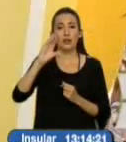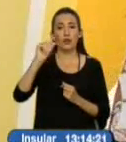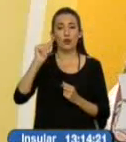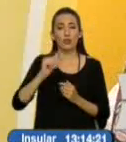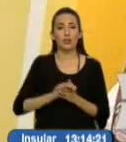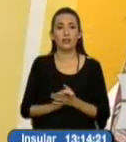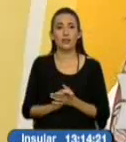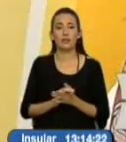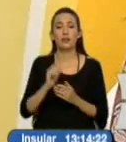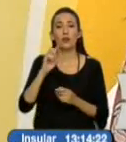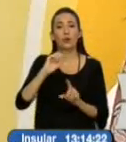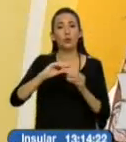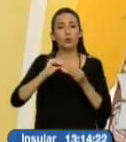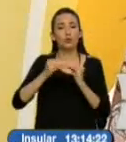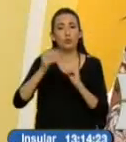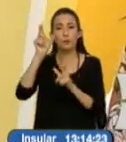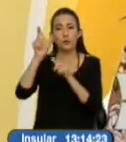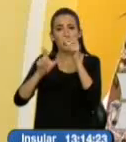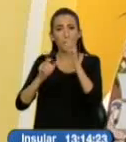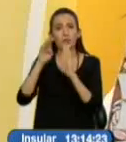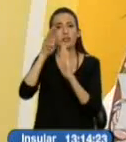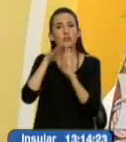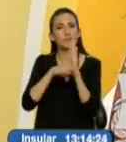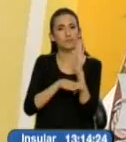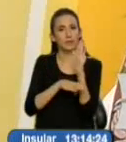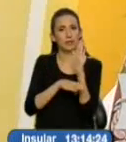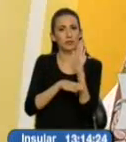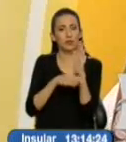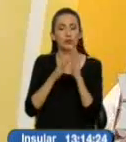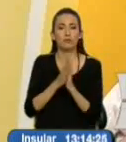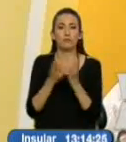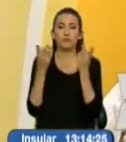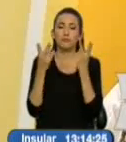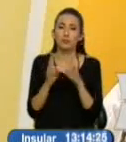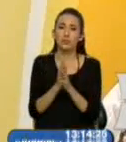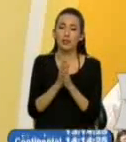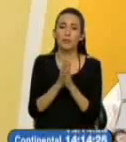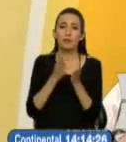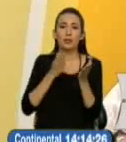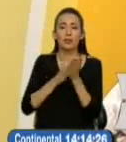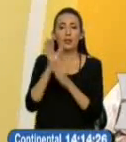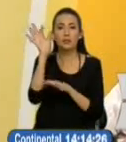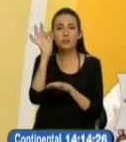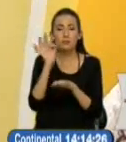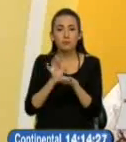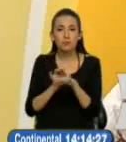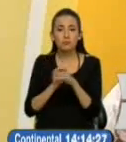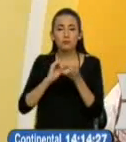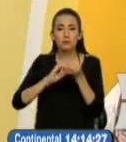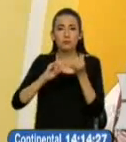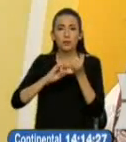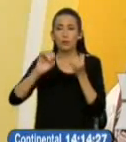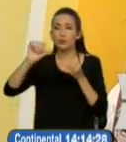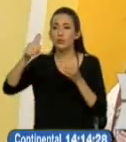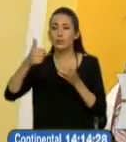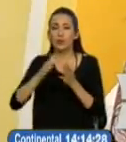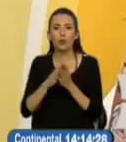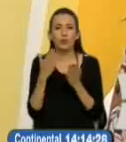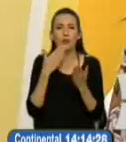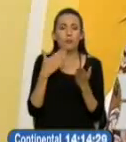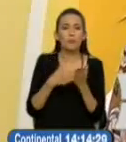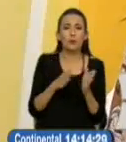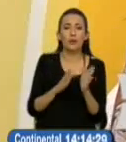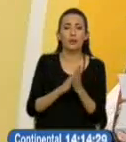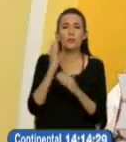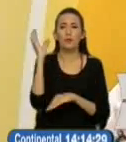menor número de personas infectadas, menor probablemente circulación del virus que en otras partes de la región, como fue